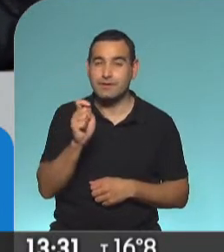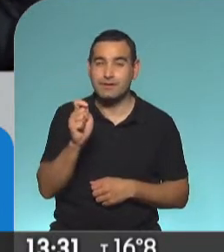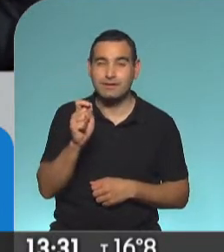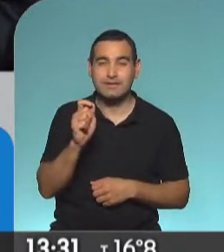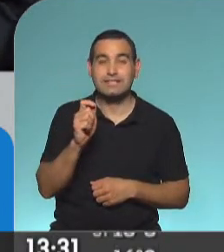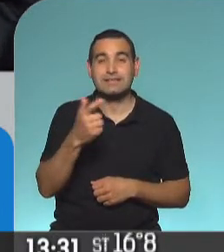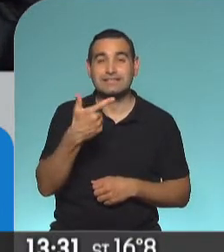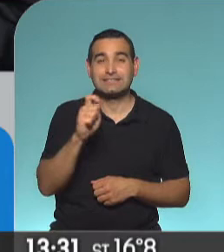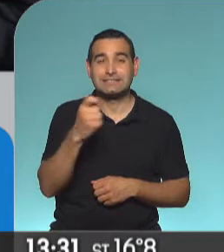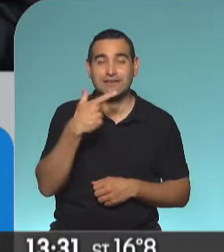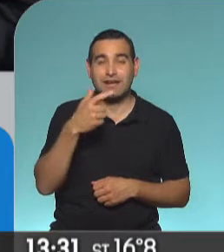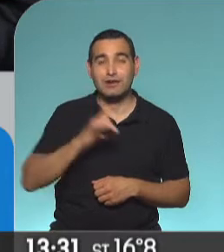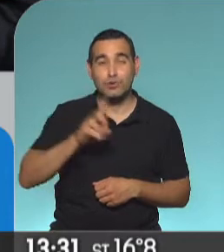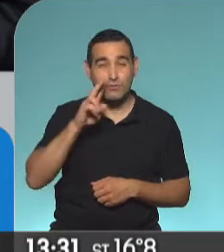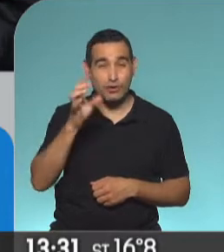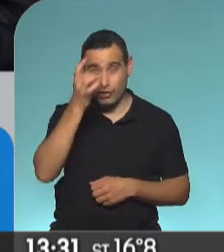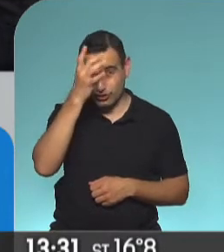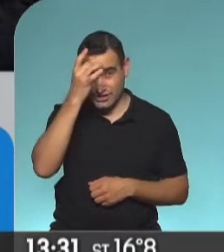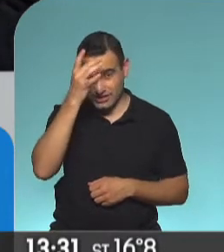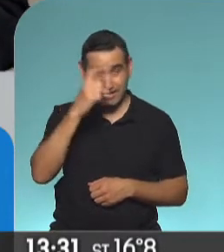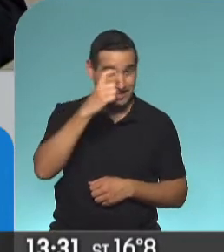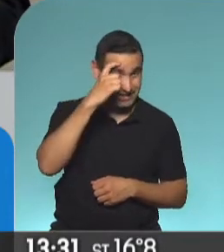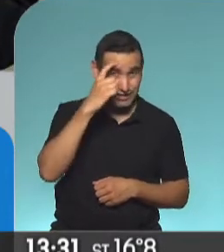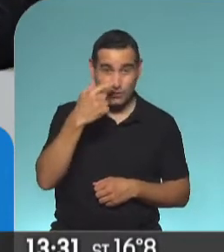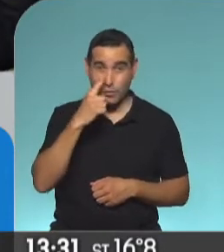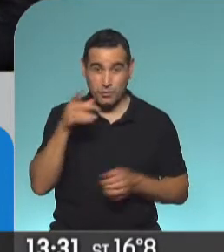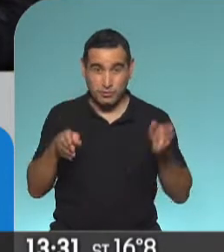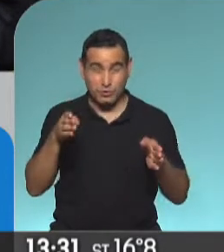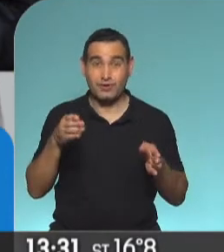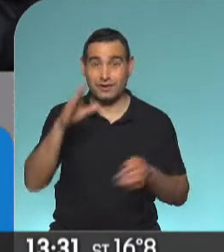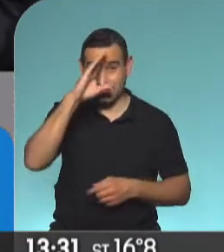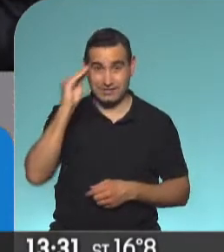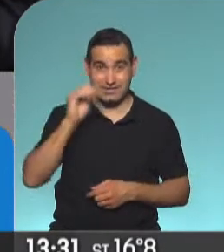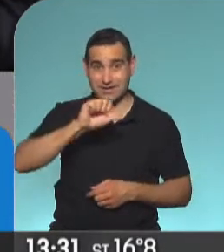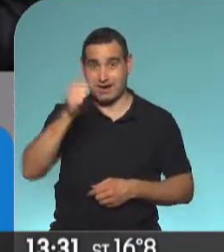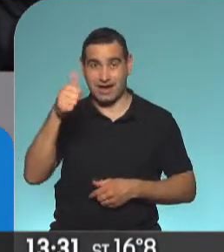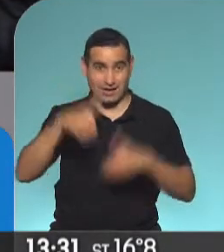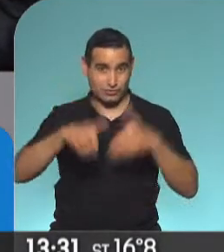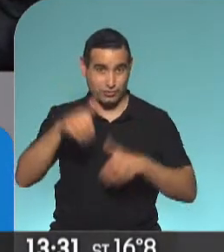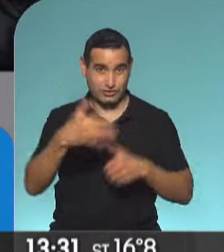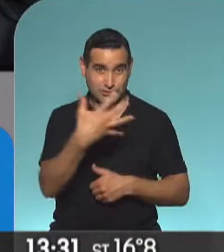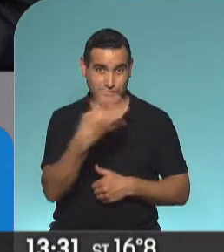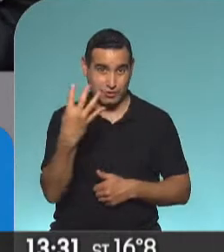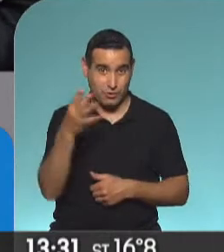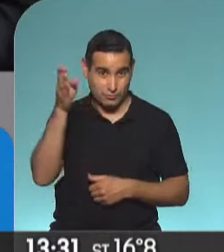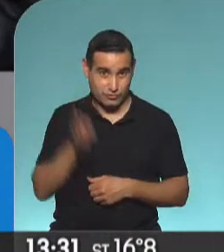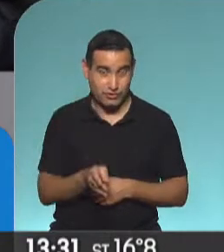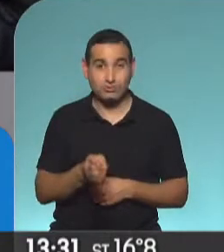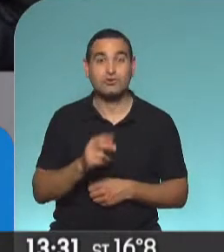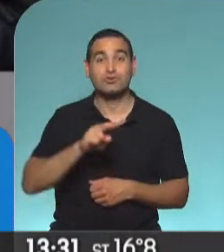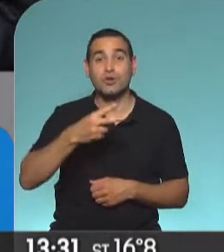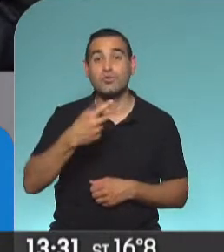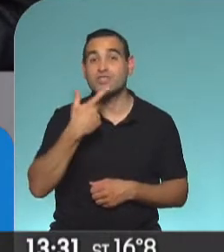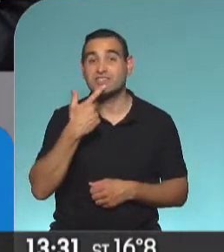primer semestre del 2012, después de que Cristina había ganado con el 54% de los votos en las elecciones del 2011, el segundo había sacado